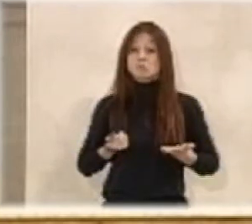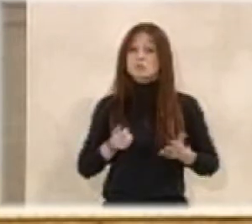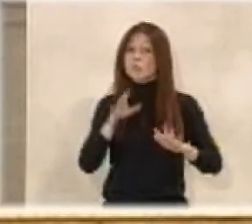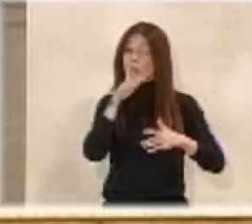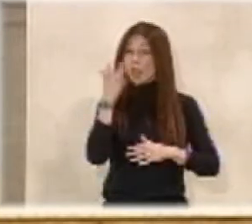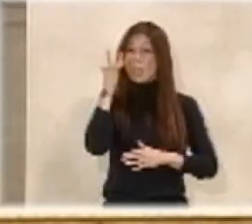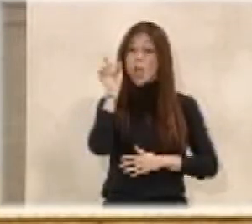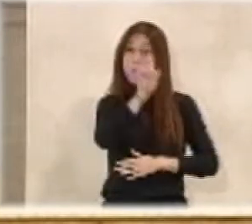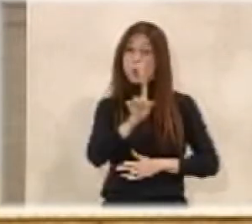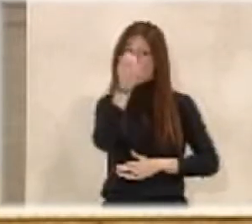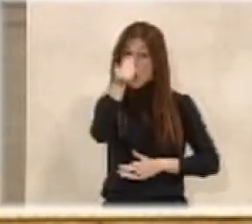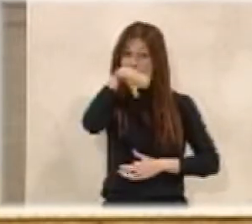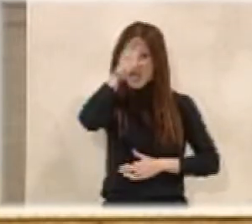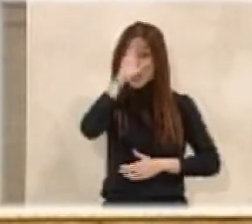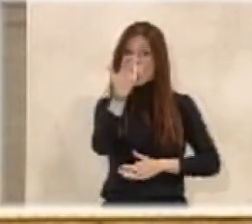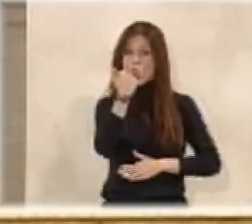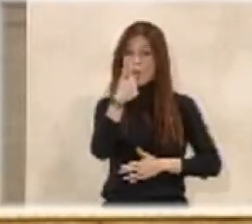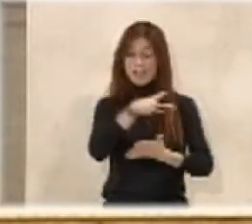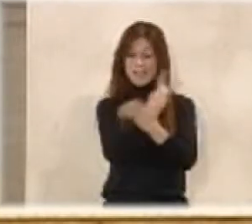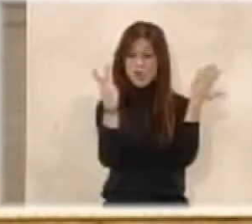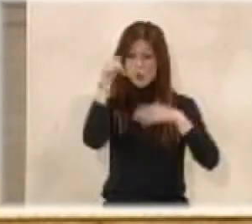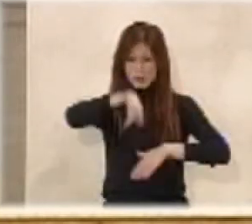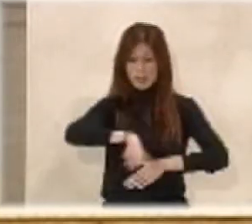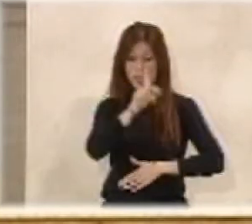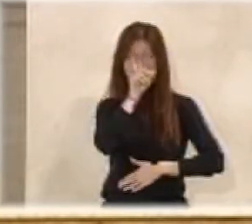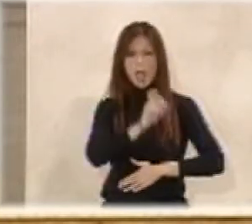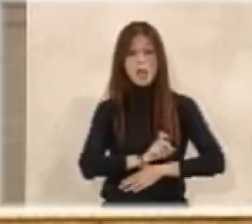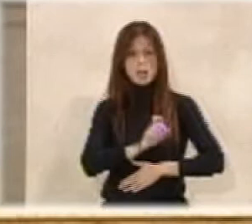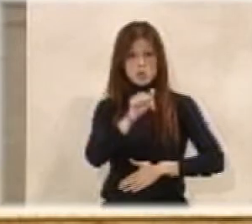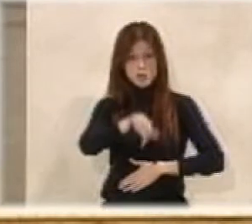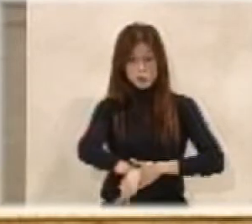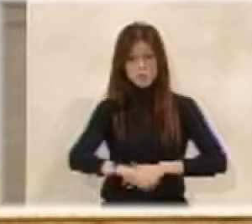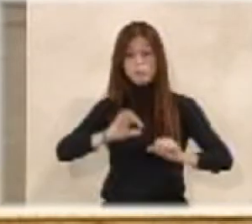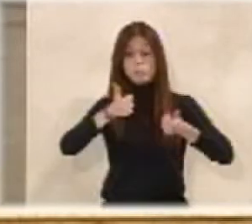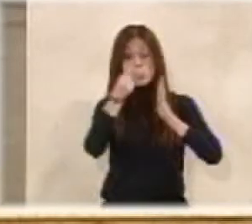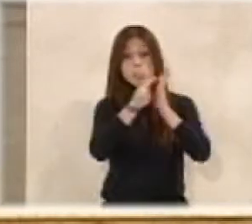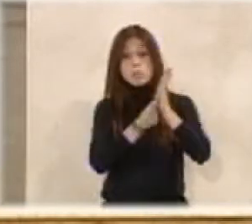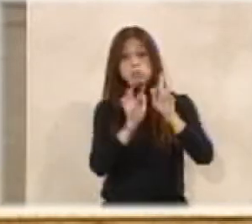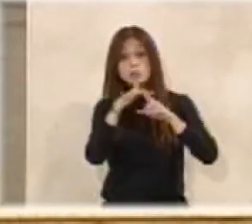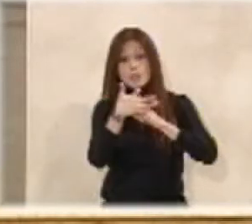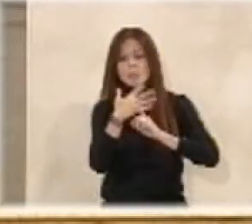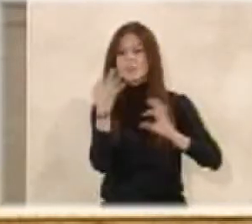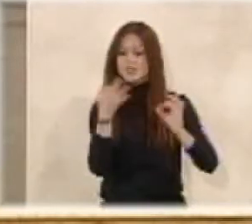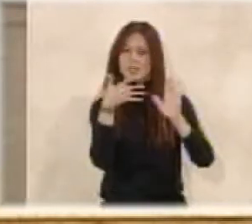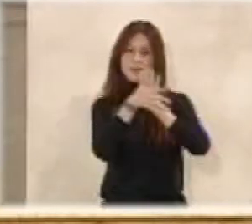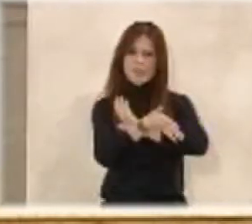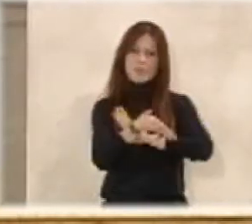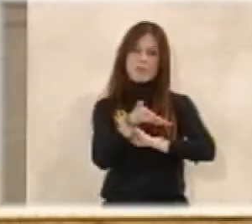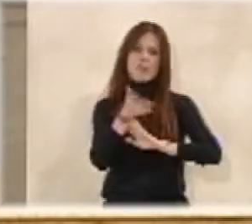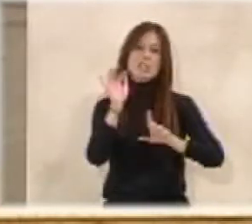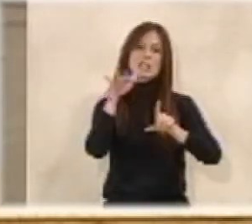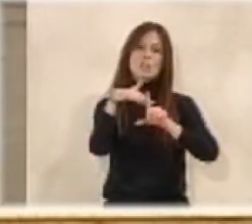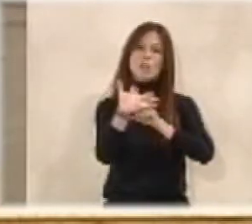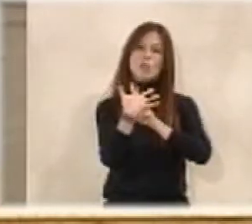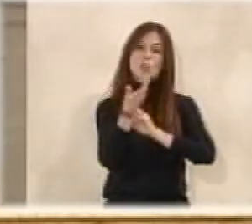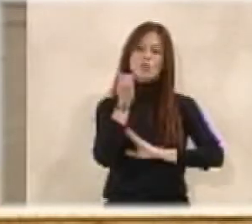aplicando desde el día 1 de enero del 2018, del día 1 de enero de este mismo año, y que no solo devuelven las condiciones salariales que tenían